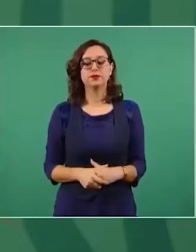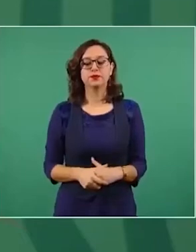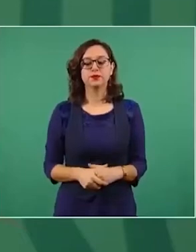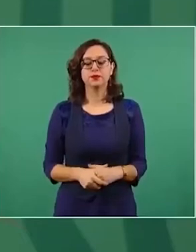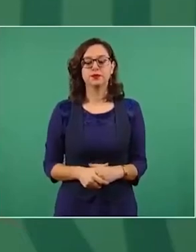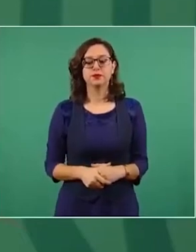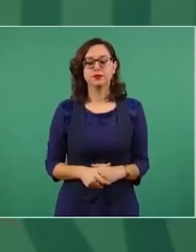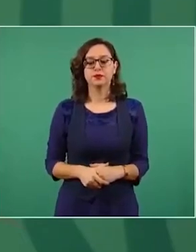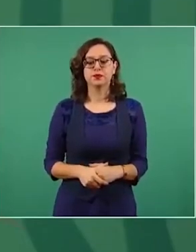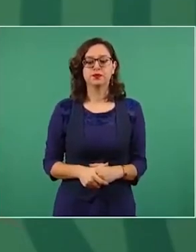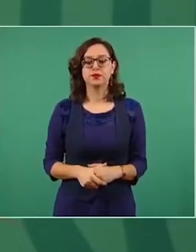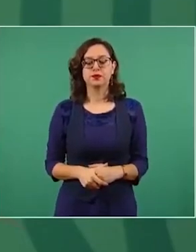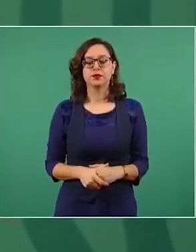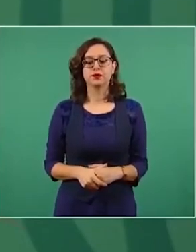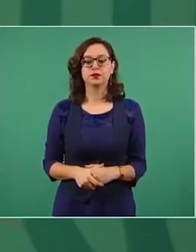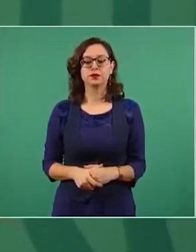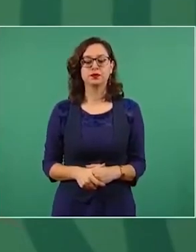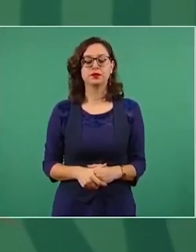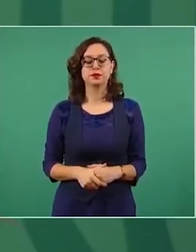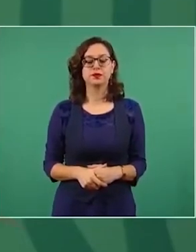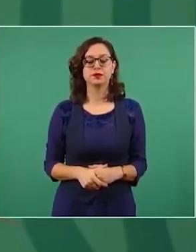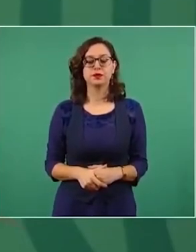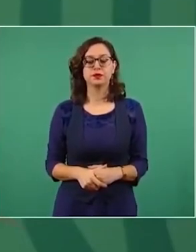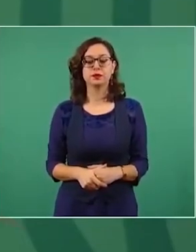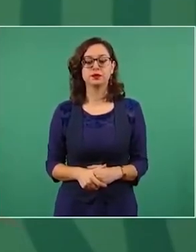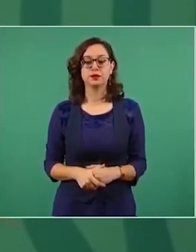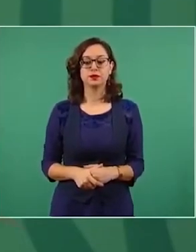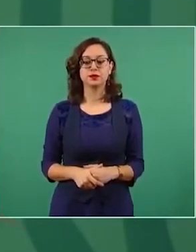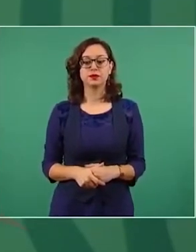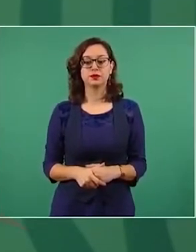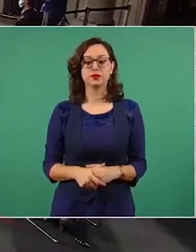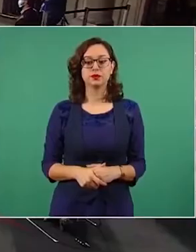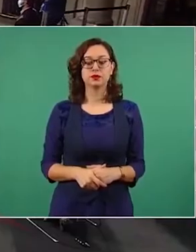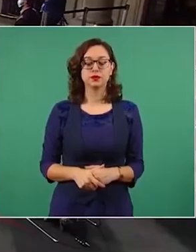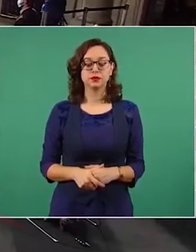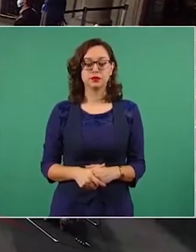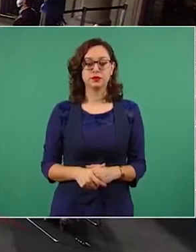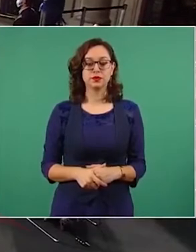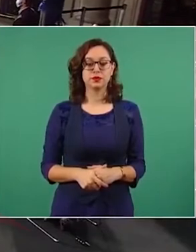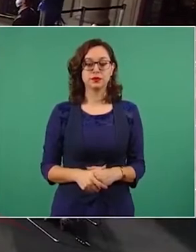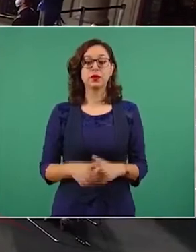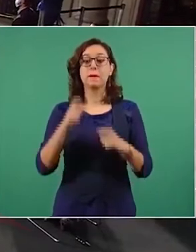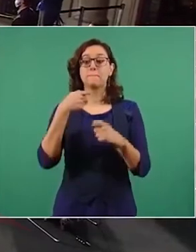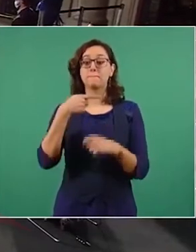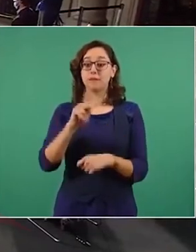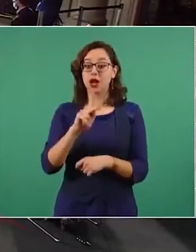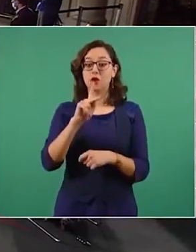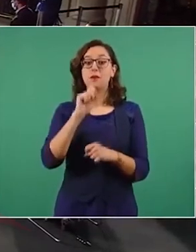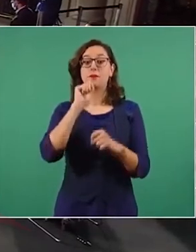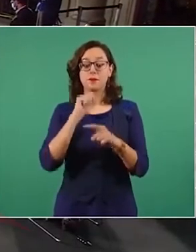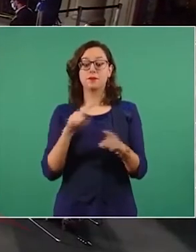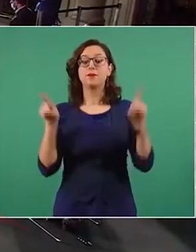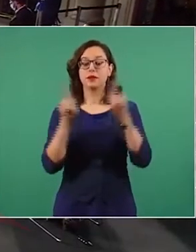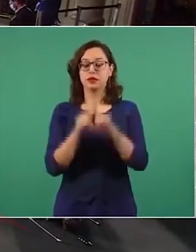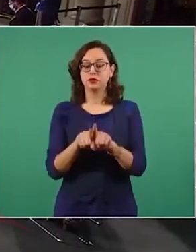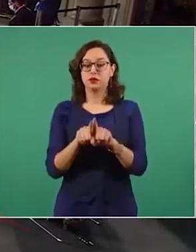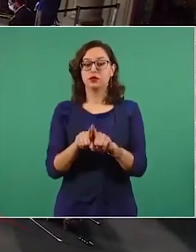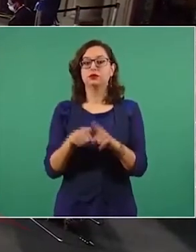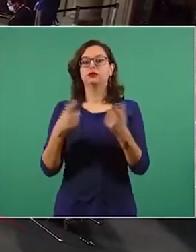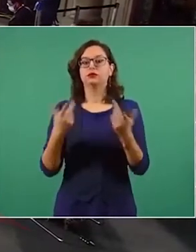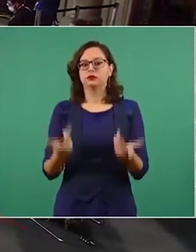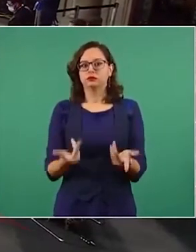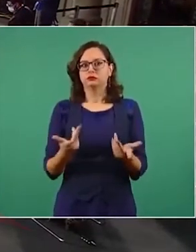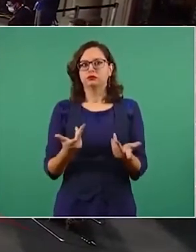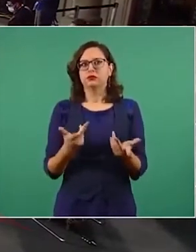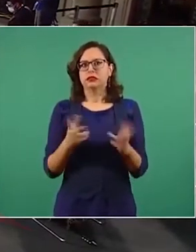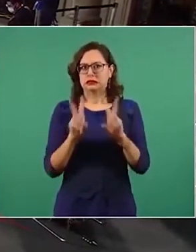El presidente de México, Andrés Manuel López Obrador, sorprendió haciendo referencia a la crisis de derechos humanos que ocurre en Nicaragua. El